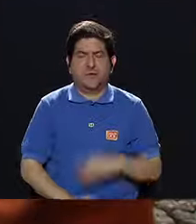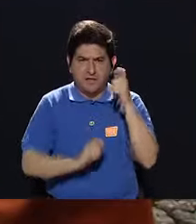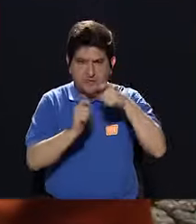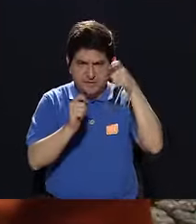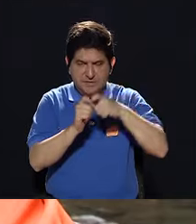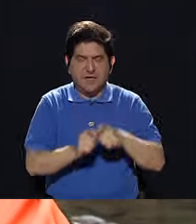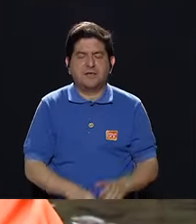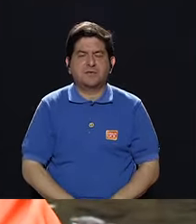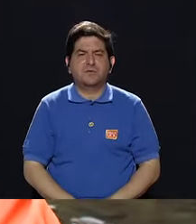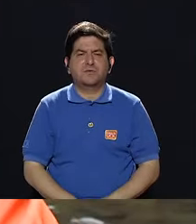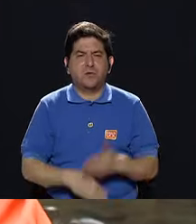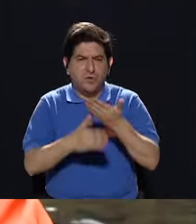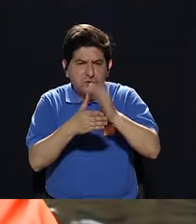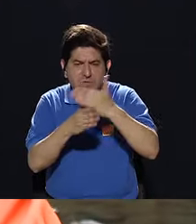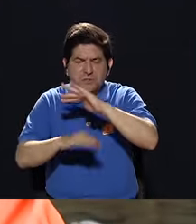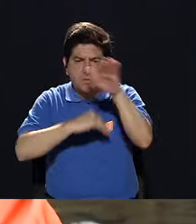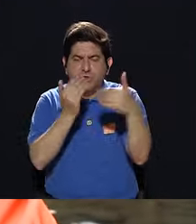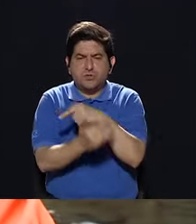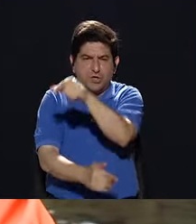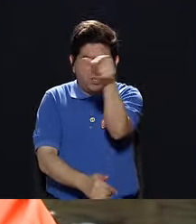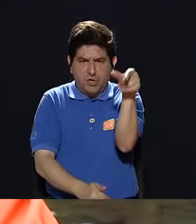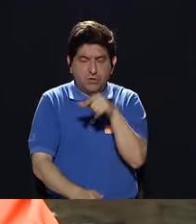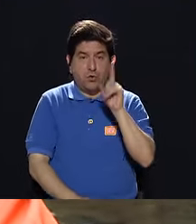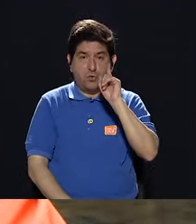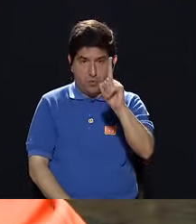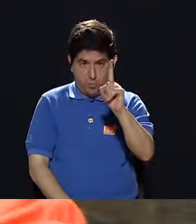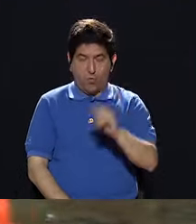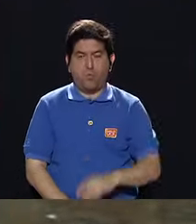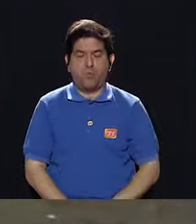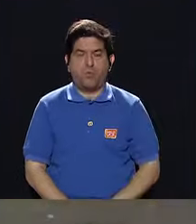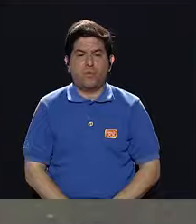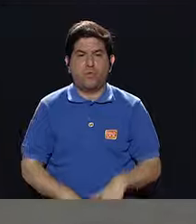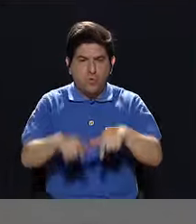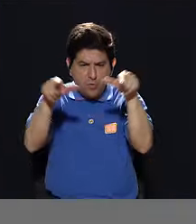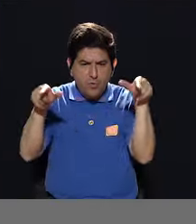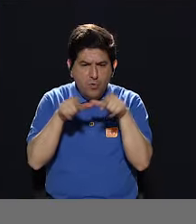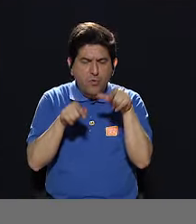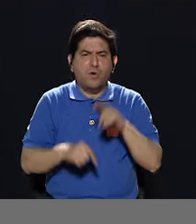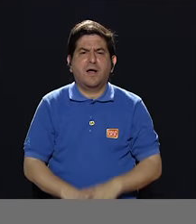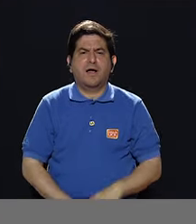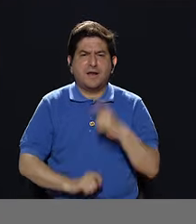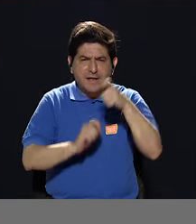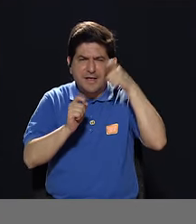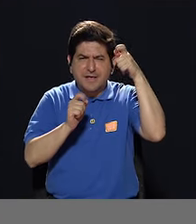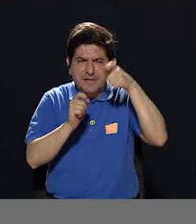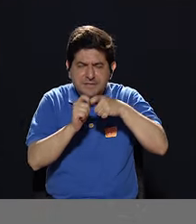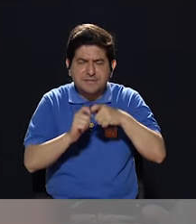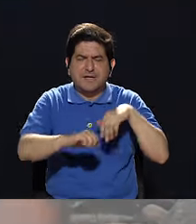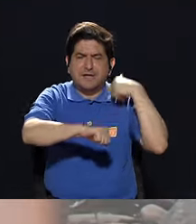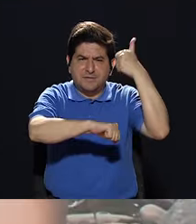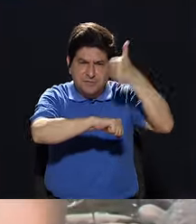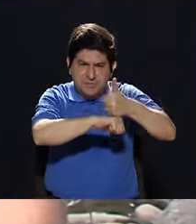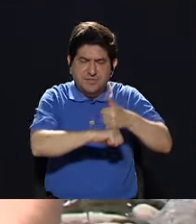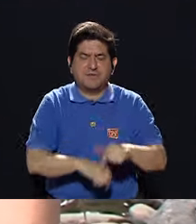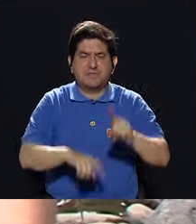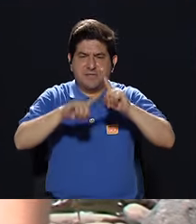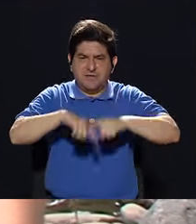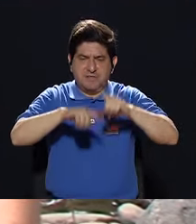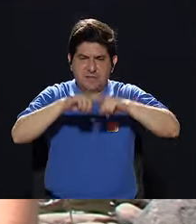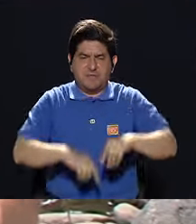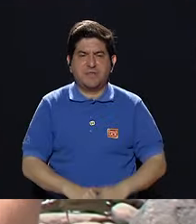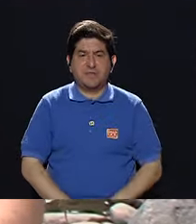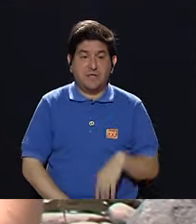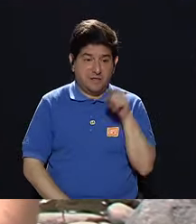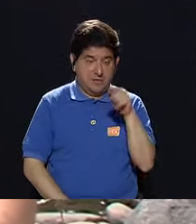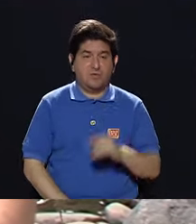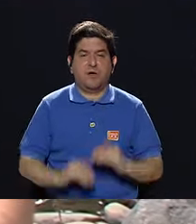digamos. Tenemos tres estaciones fluviográficas, están distribuidas a lo largo de todo el cauce. Una estación fluviográfica es la que se